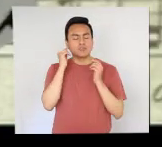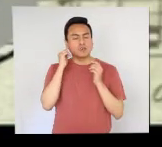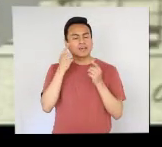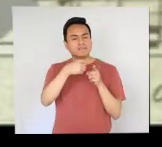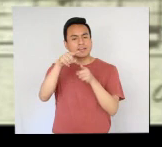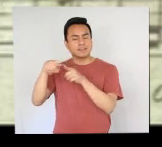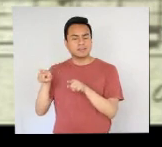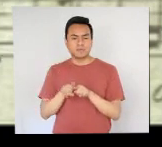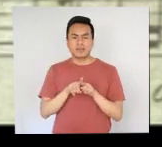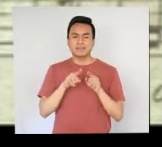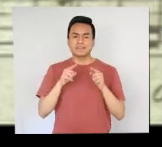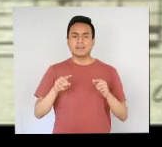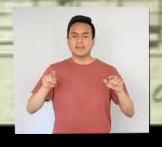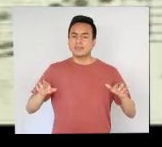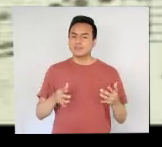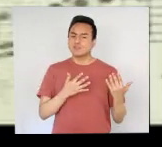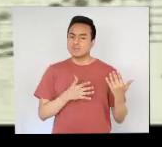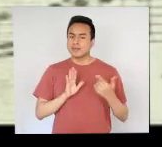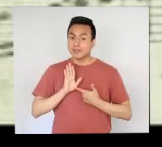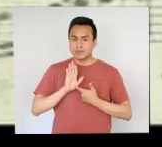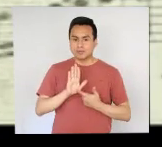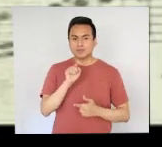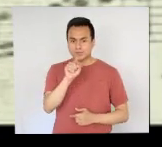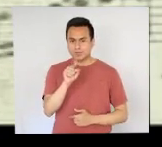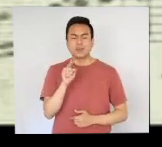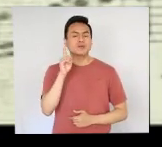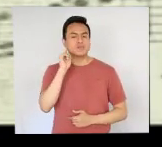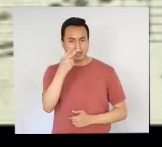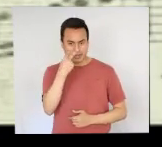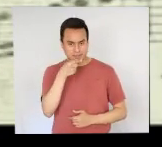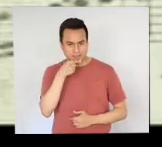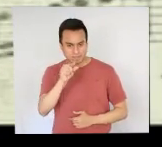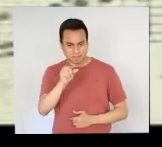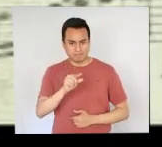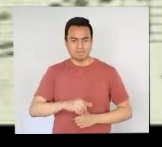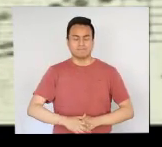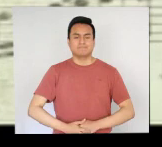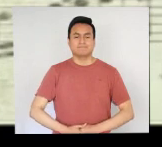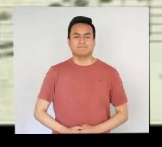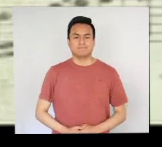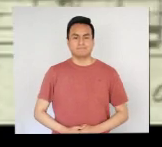sonará este instrumento que tú escucharás.